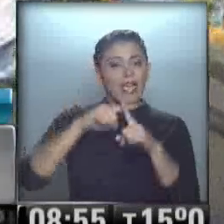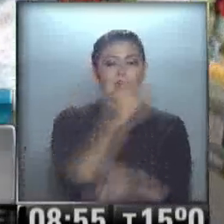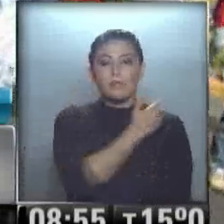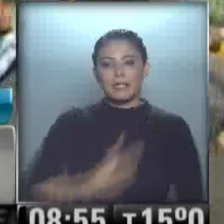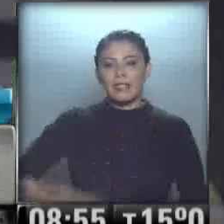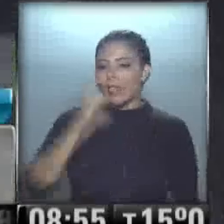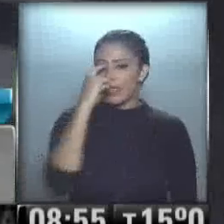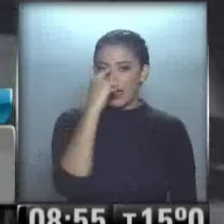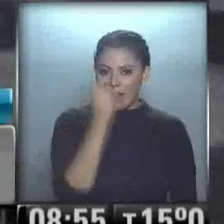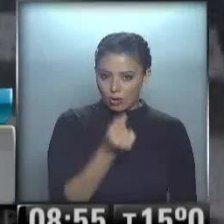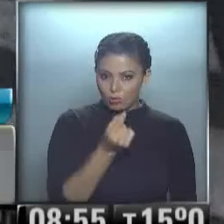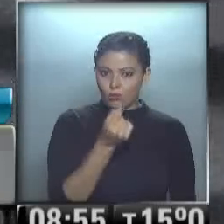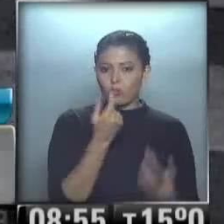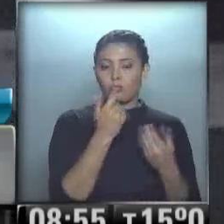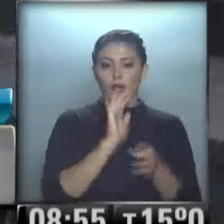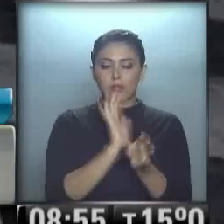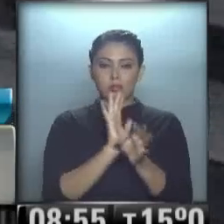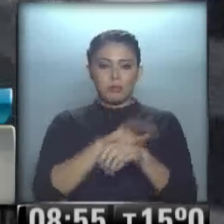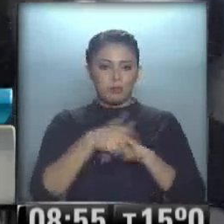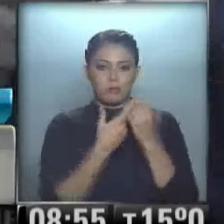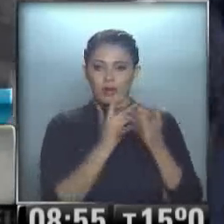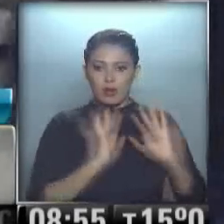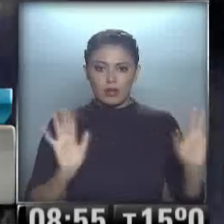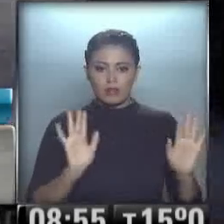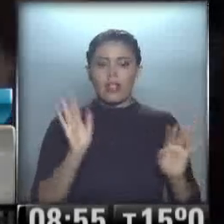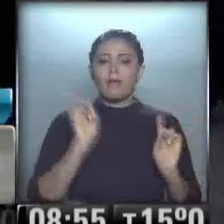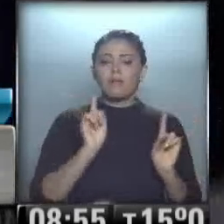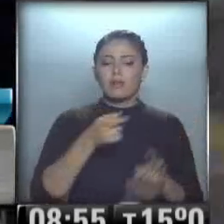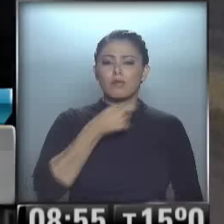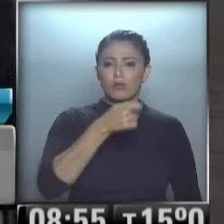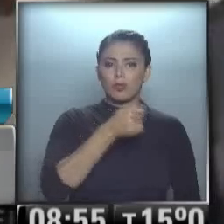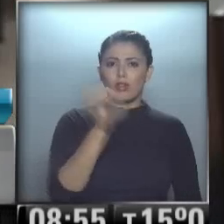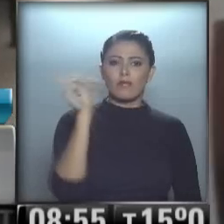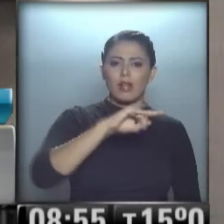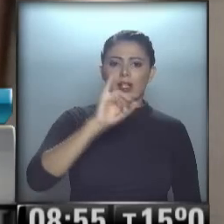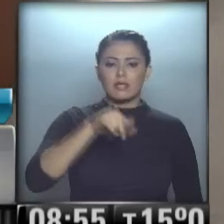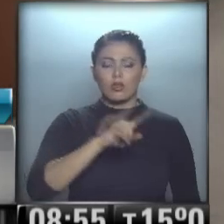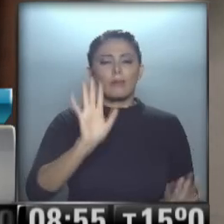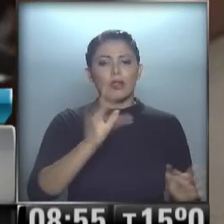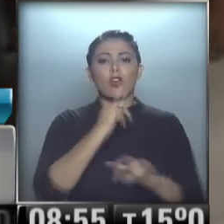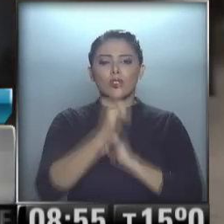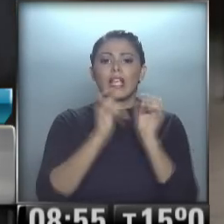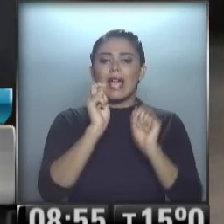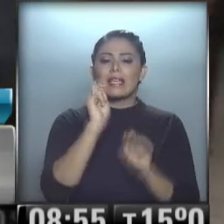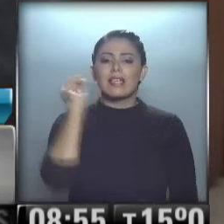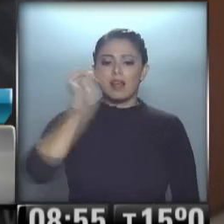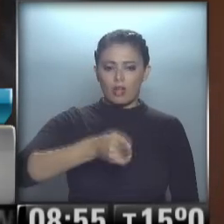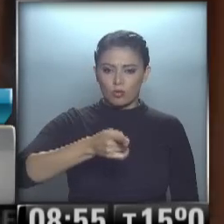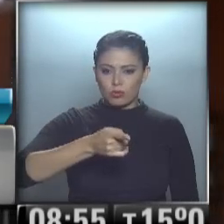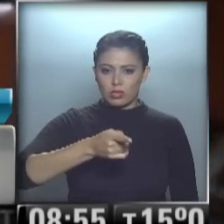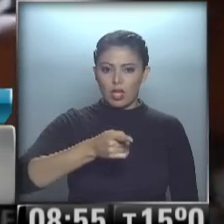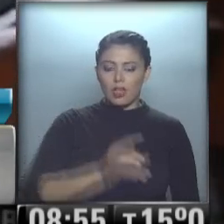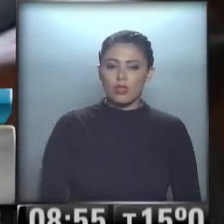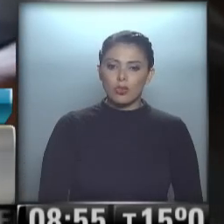Fernando de la rúa desvinculado del caso tras idas y vueltas en la causa judicial a ver Vamos a repasar quién estuvieron en el banquillo de los